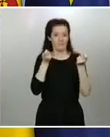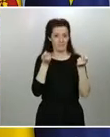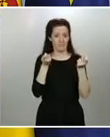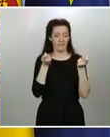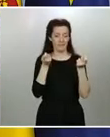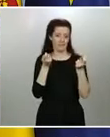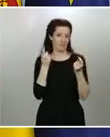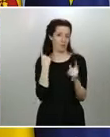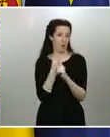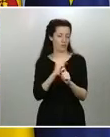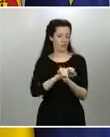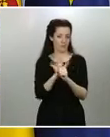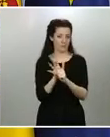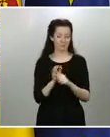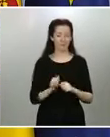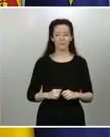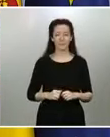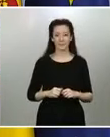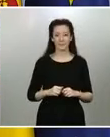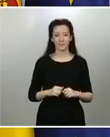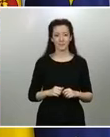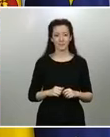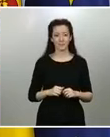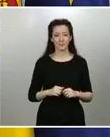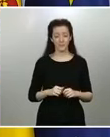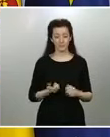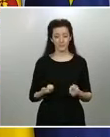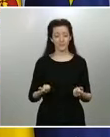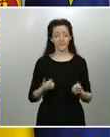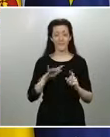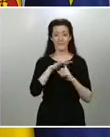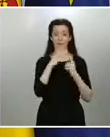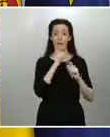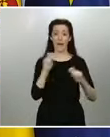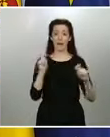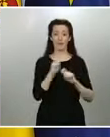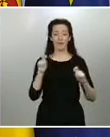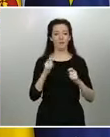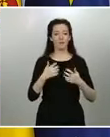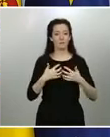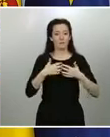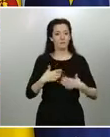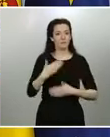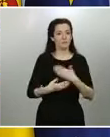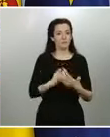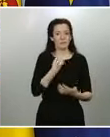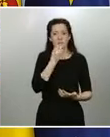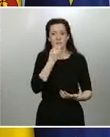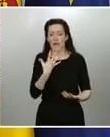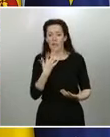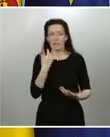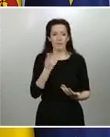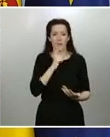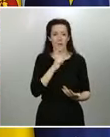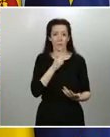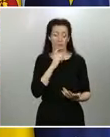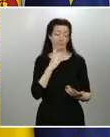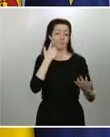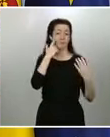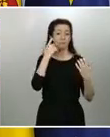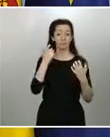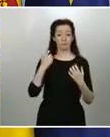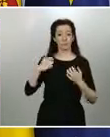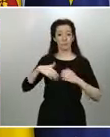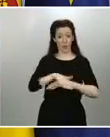circunstancias por un lado en la propia reacción del gobierno tomando esta decisión con el apoyo de la